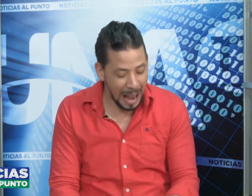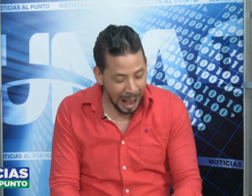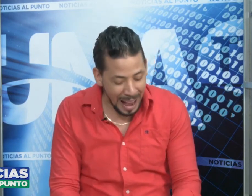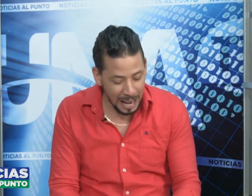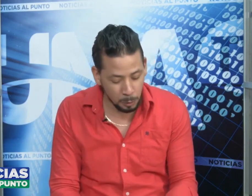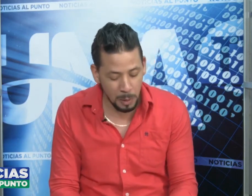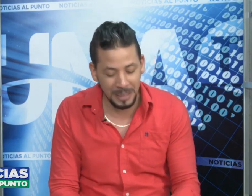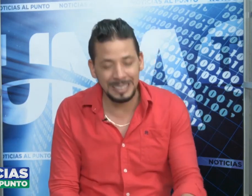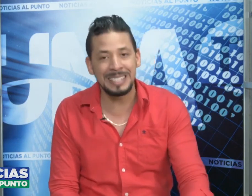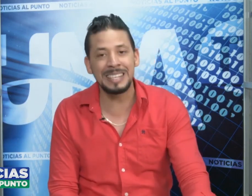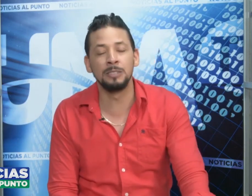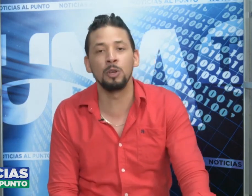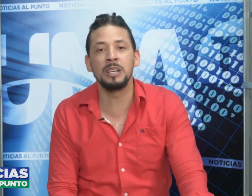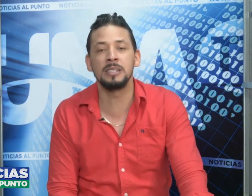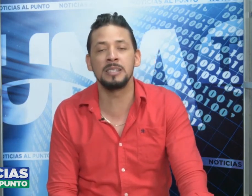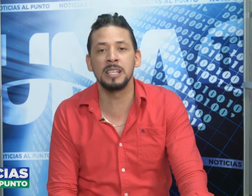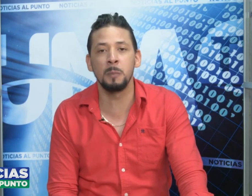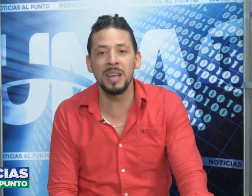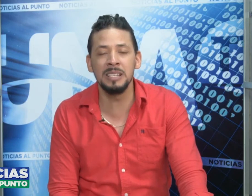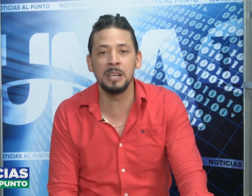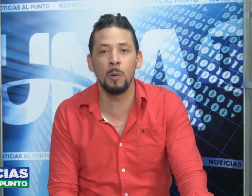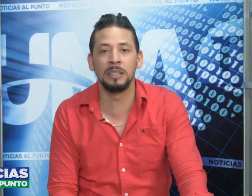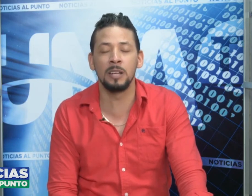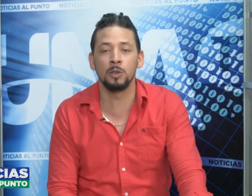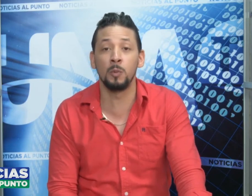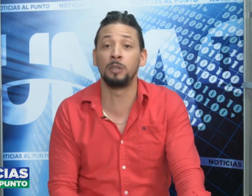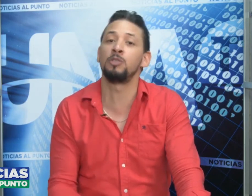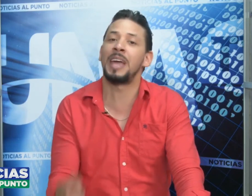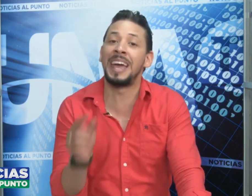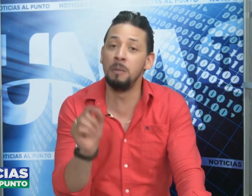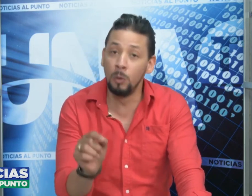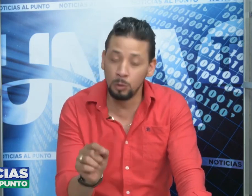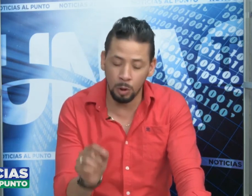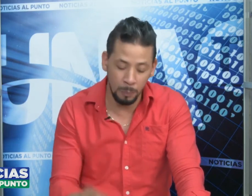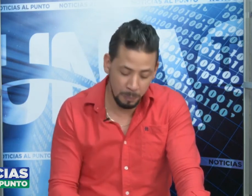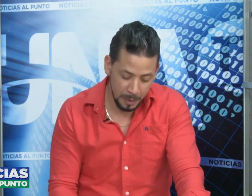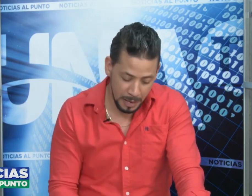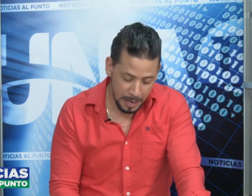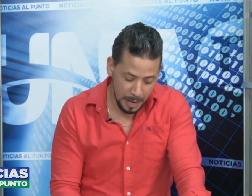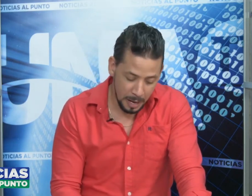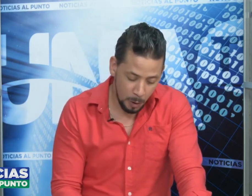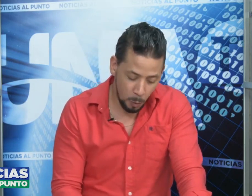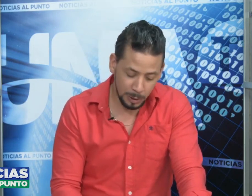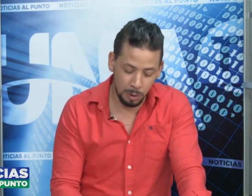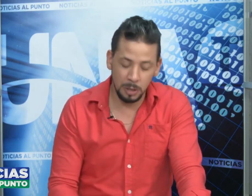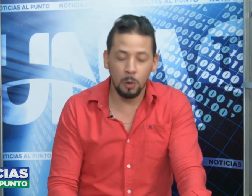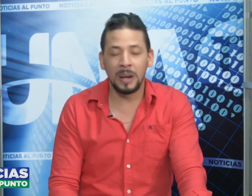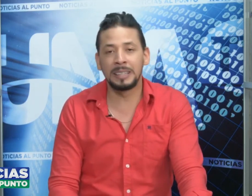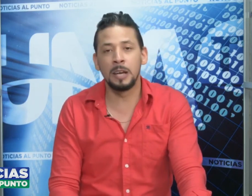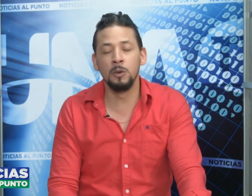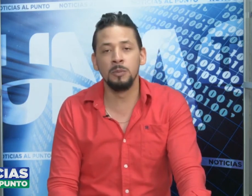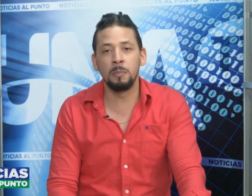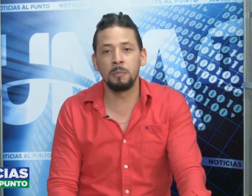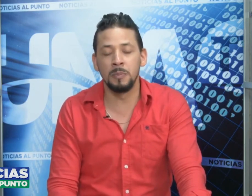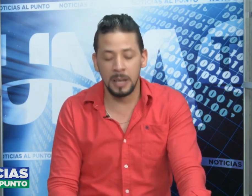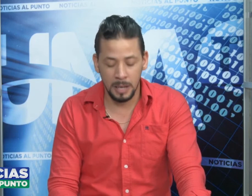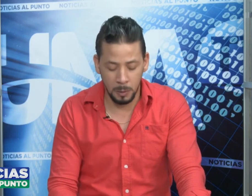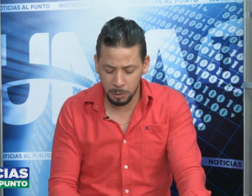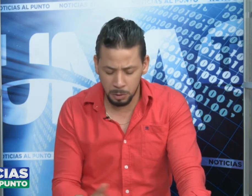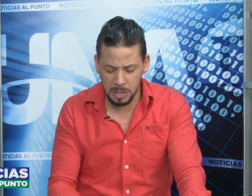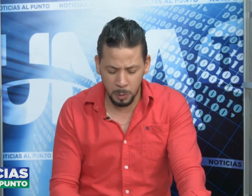ya hay actualmente 116 mil 52 muertos en el mundo 441